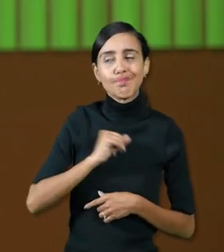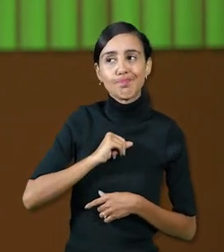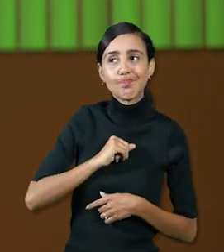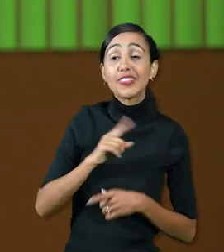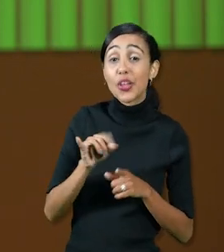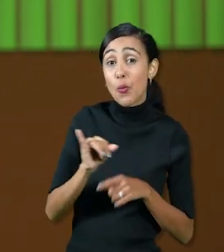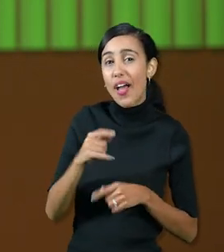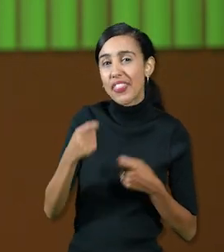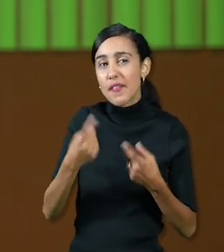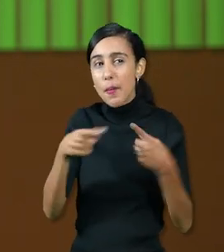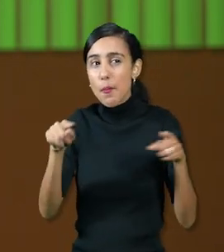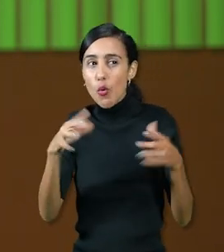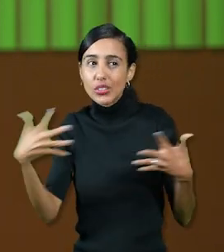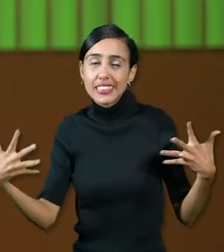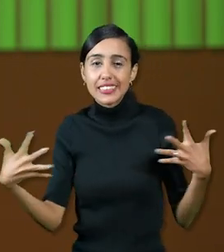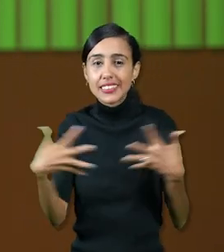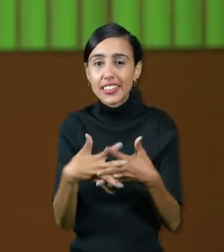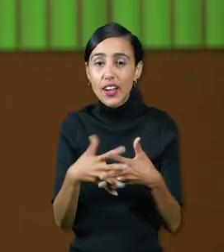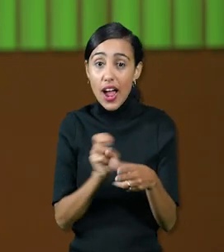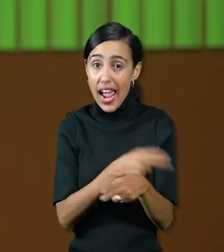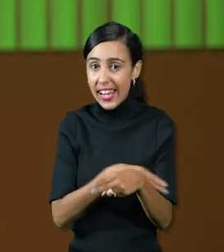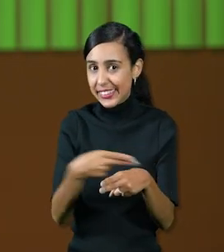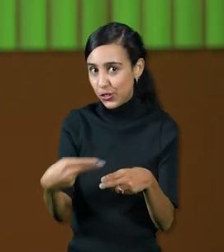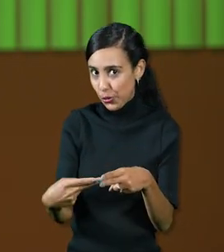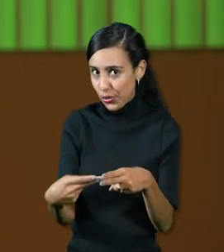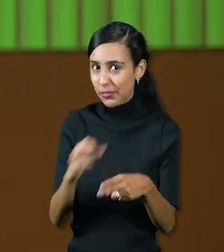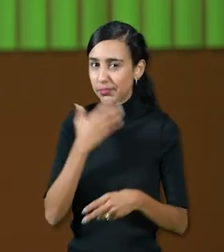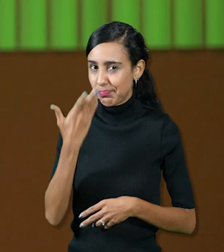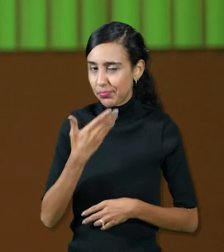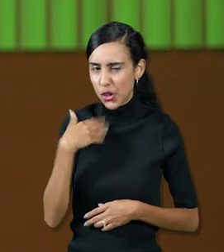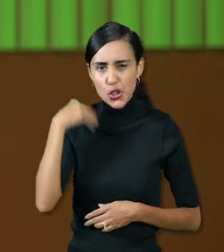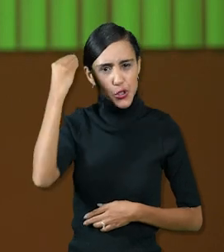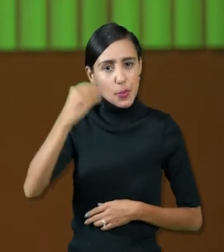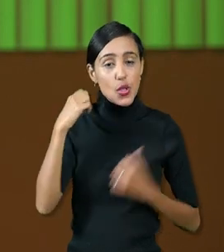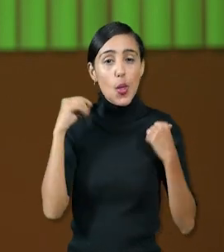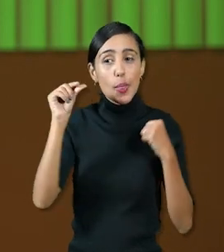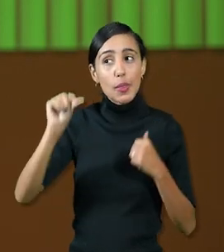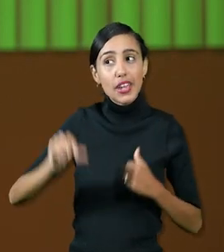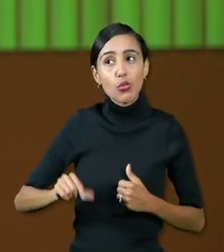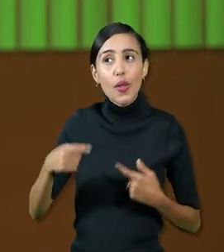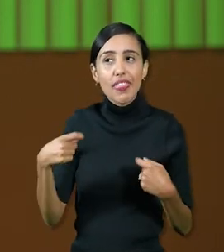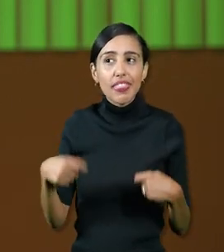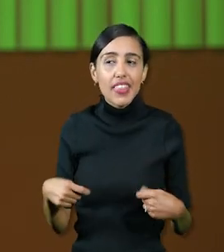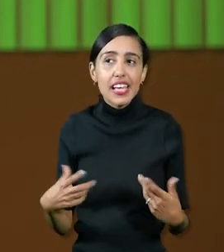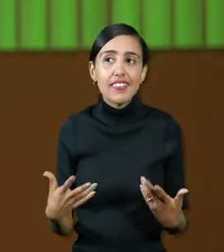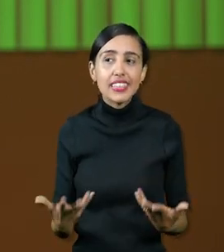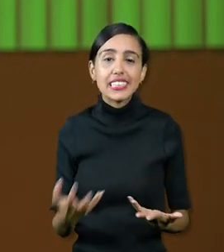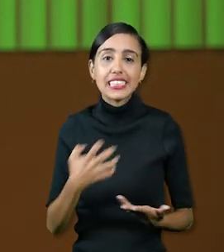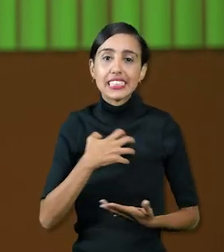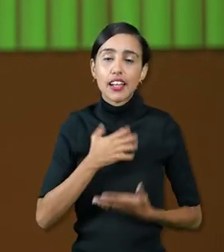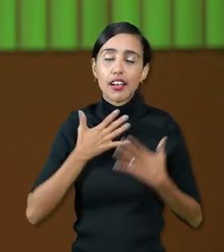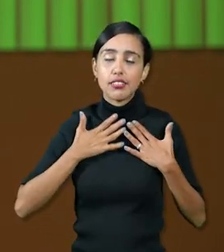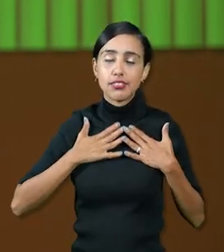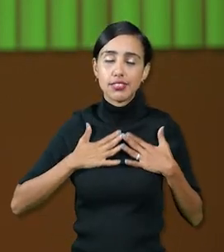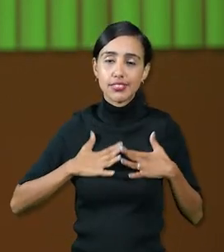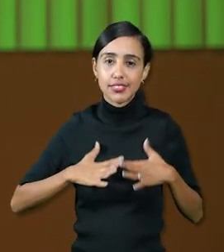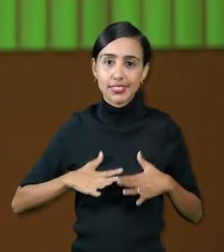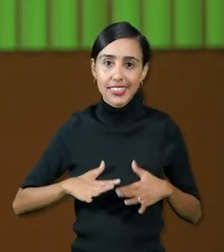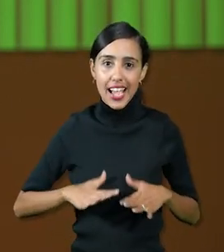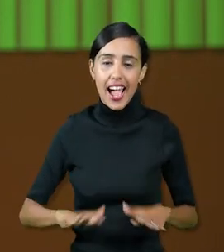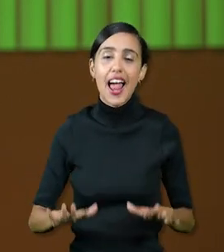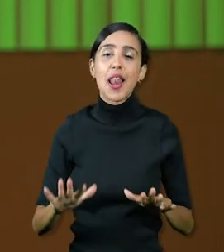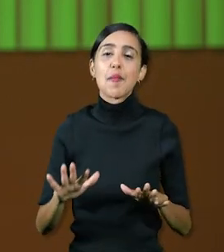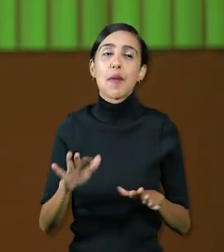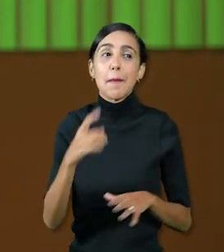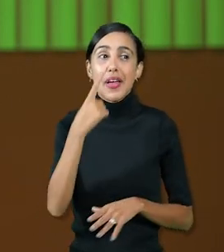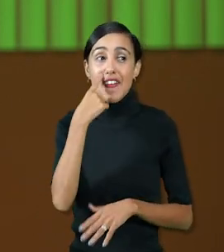música corresponda a la historia que uno está contando. Yo pienso que un director tiene que tener calma para enfrentarse